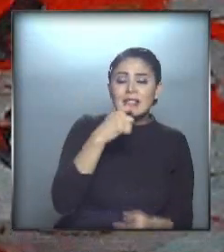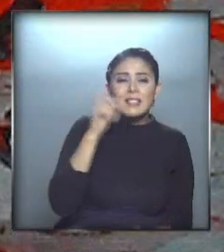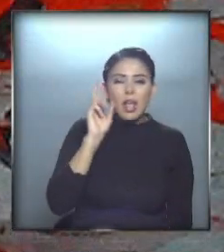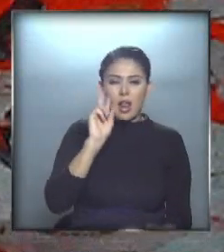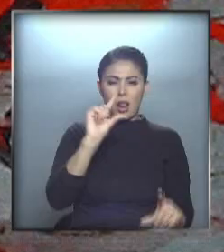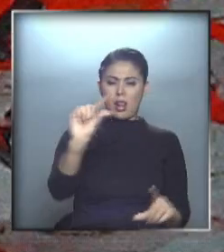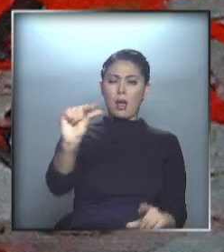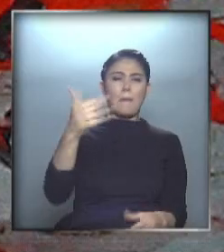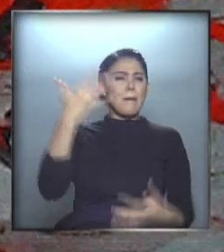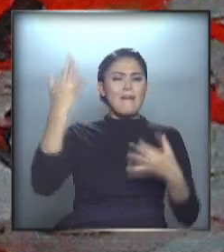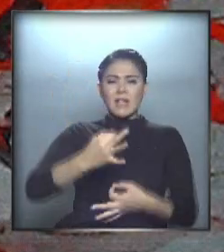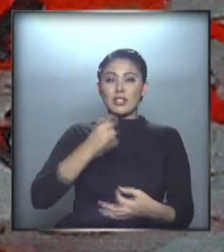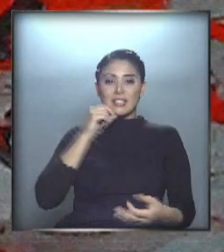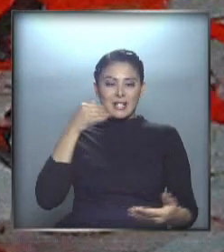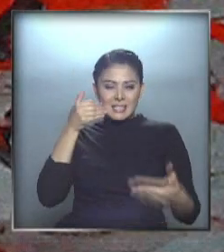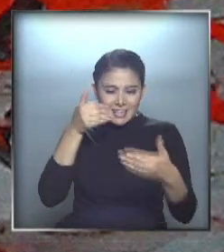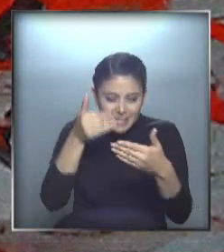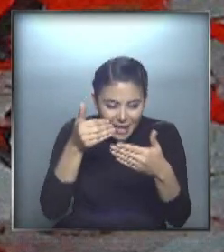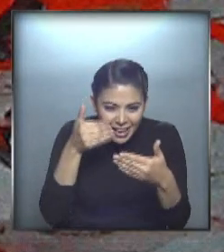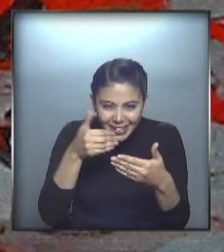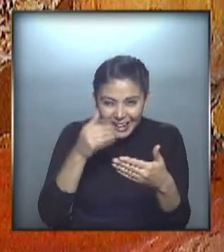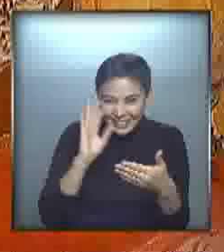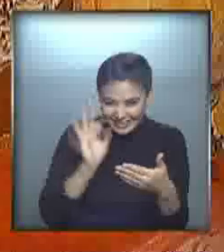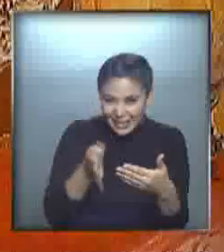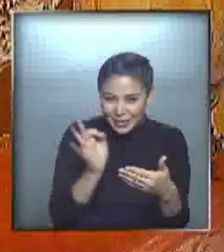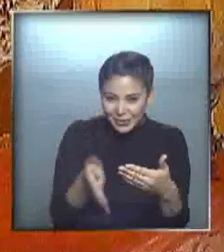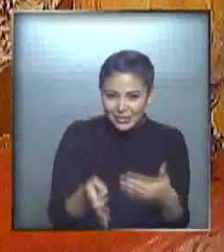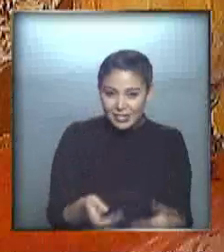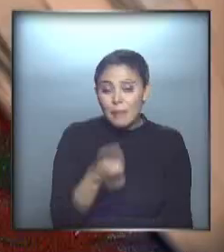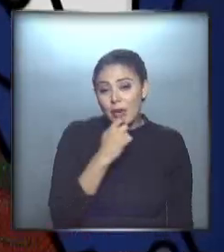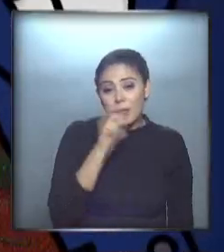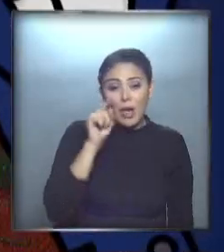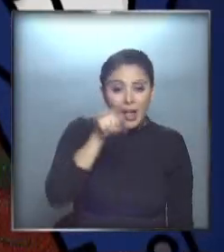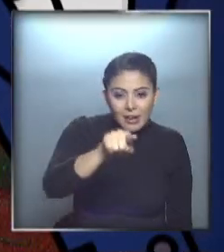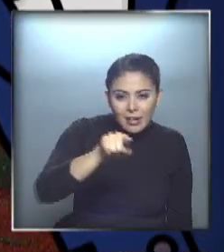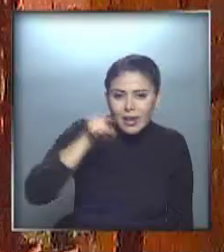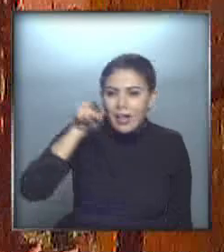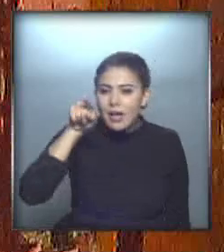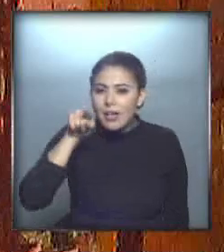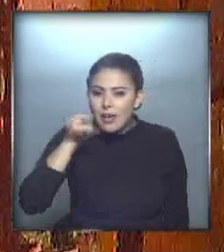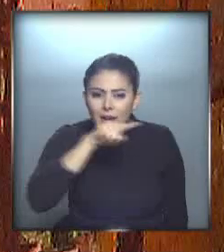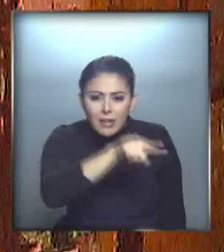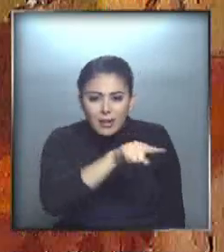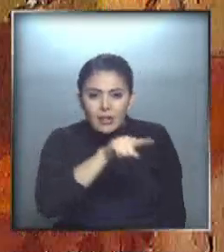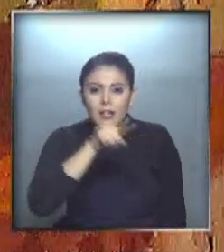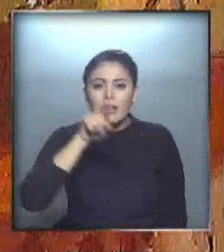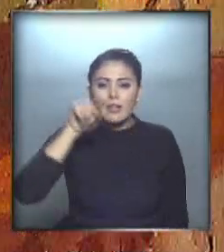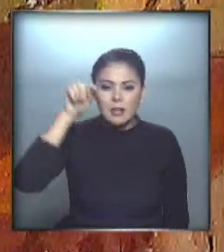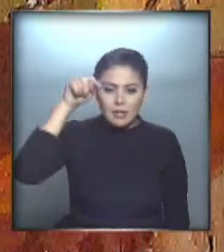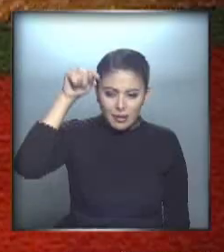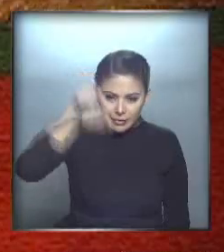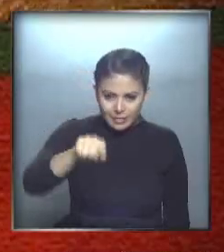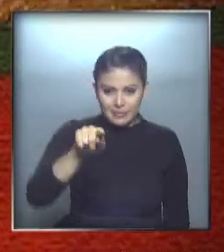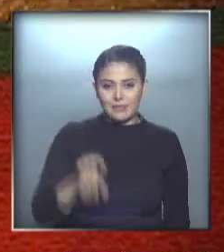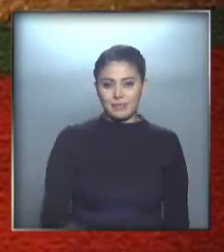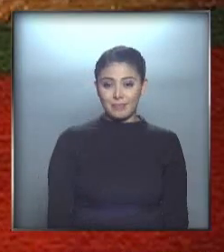parece perfecto, pero de cerca se notan los trazos. Como aquí, aquí, aquí y